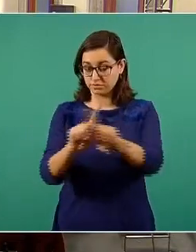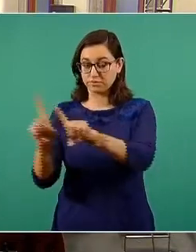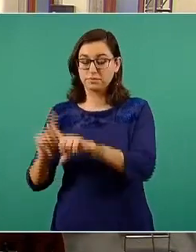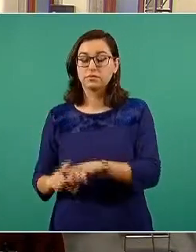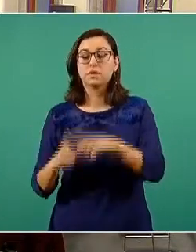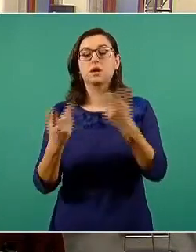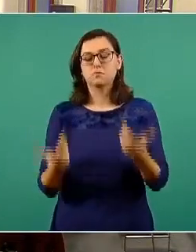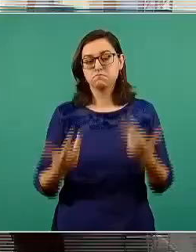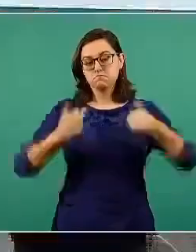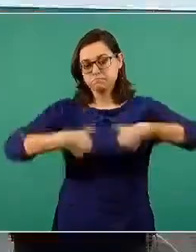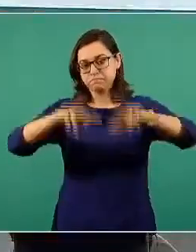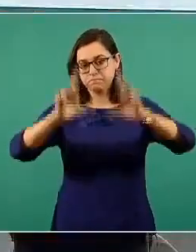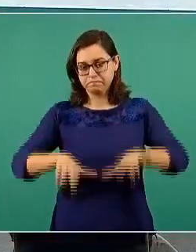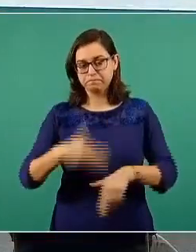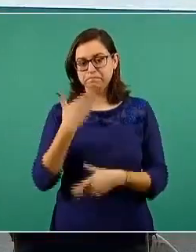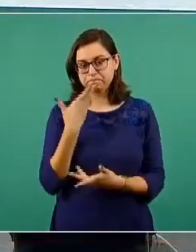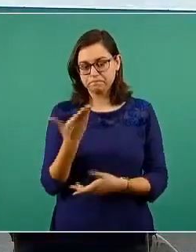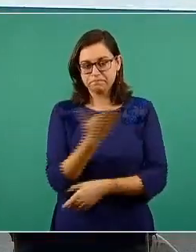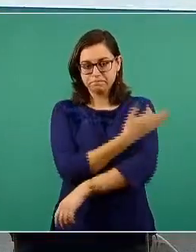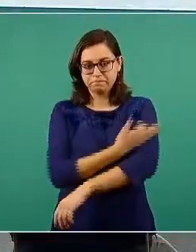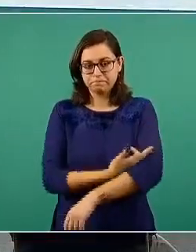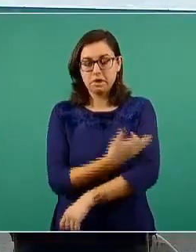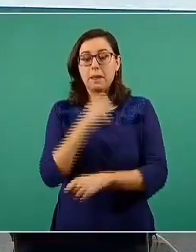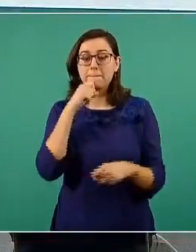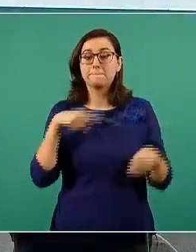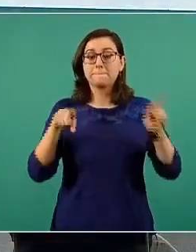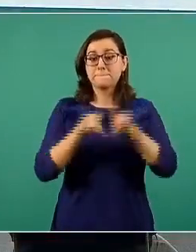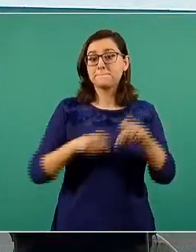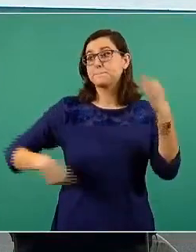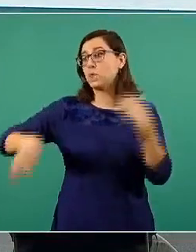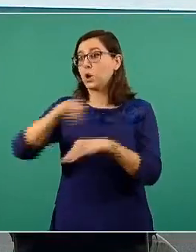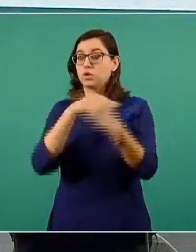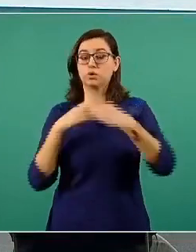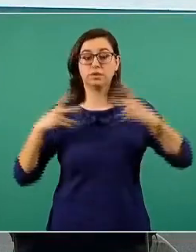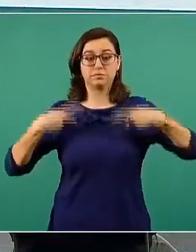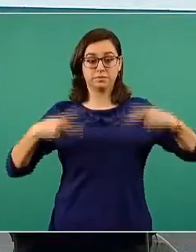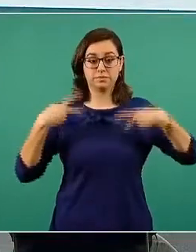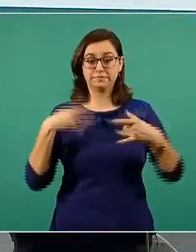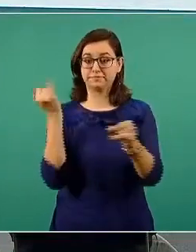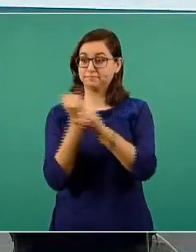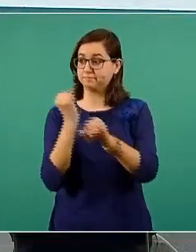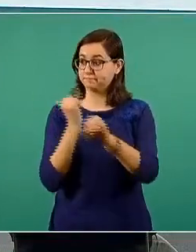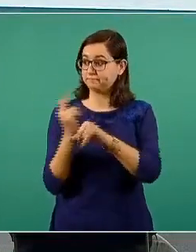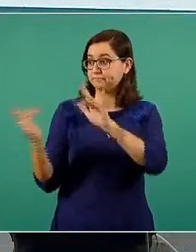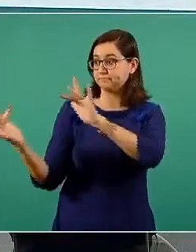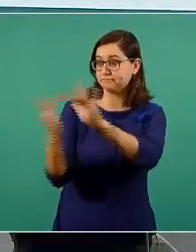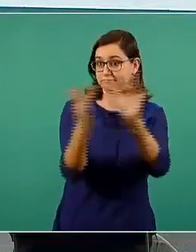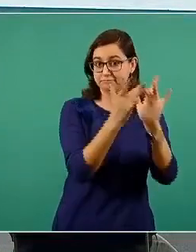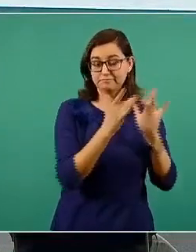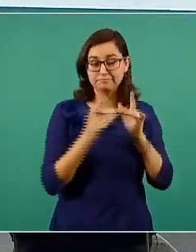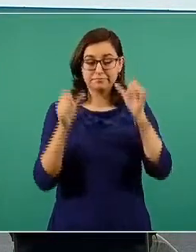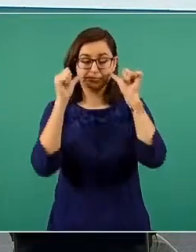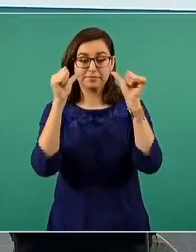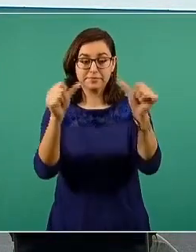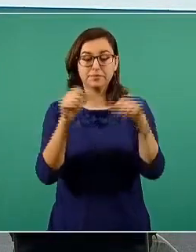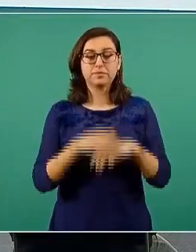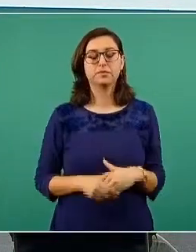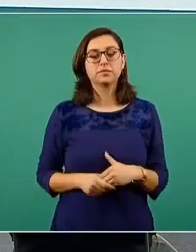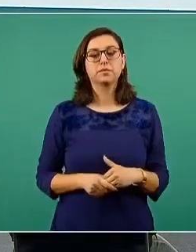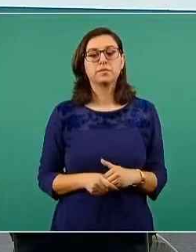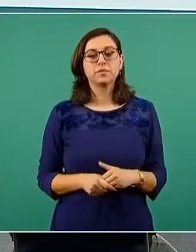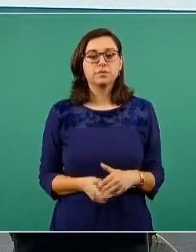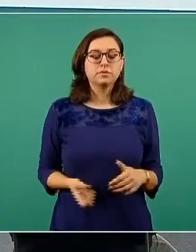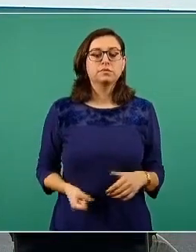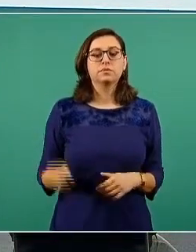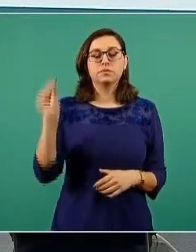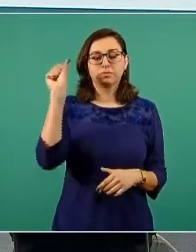toda la población que nos sigue a través de las diferentes redes sociales y también los medios correspondientes. Actualizamos el día de hoy